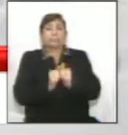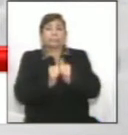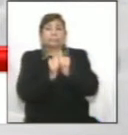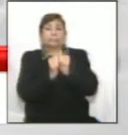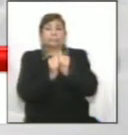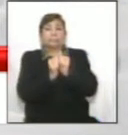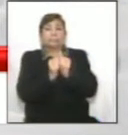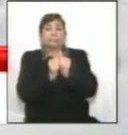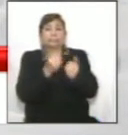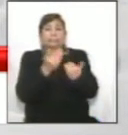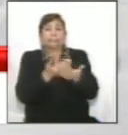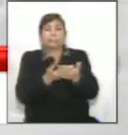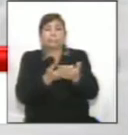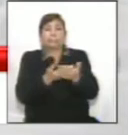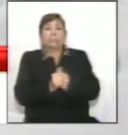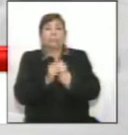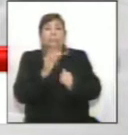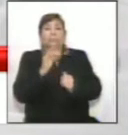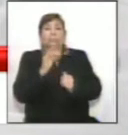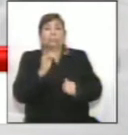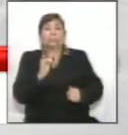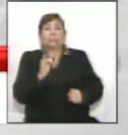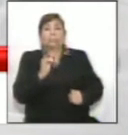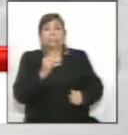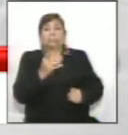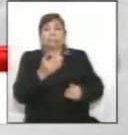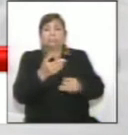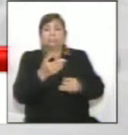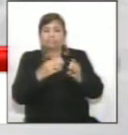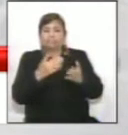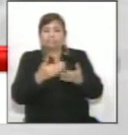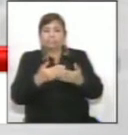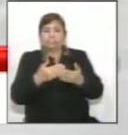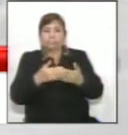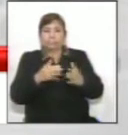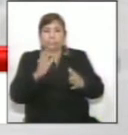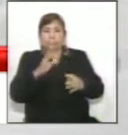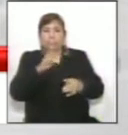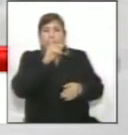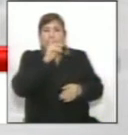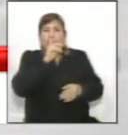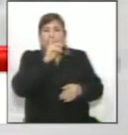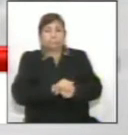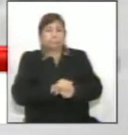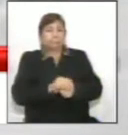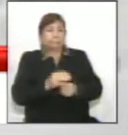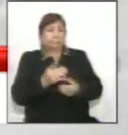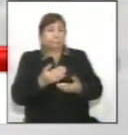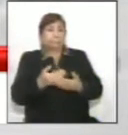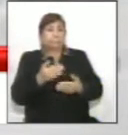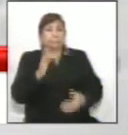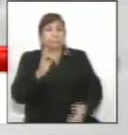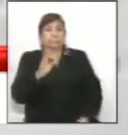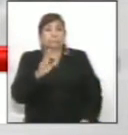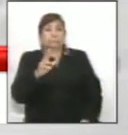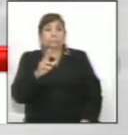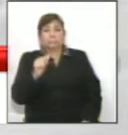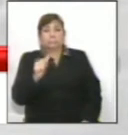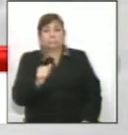esfuerzos y desde el Parlamento haremos el seguimiento de su cumplimiento. Desde el FREPAP promovemos